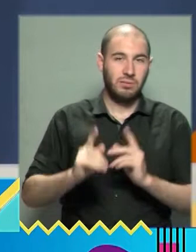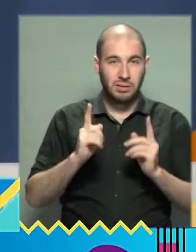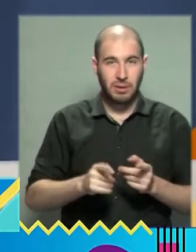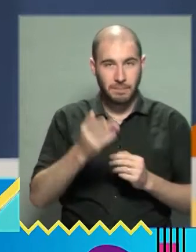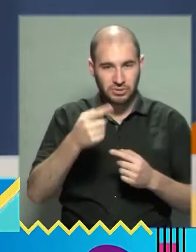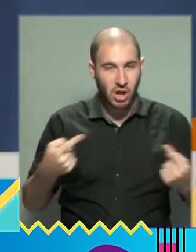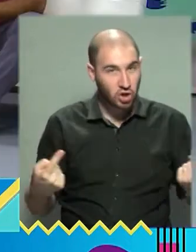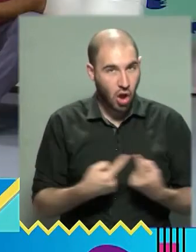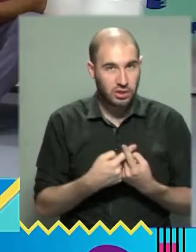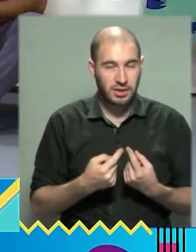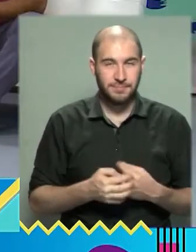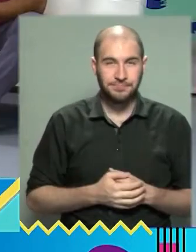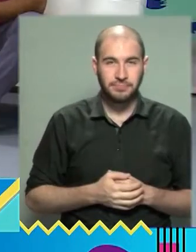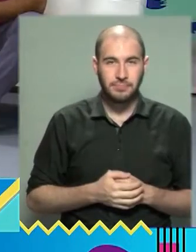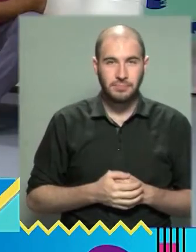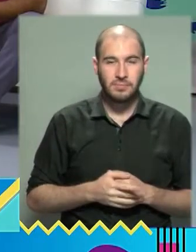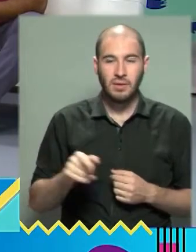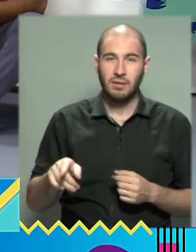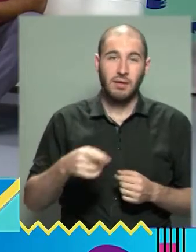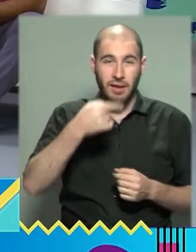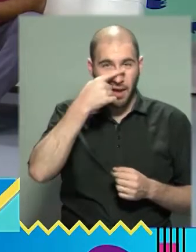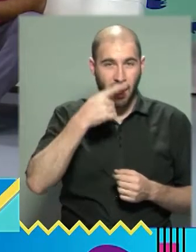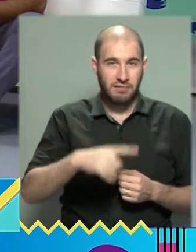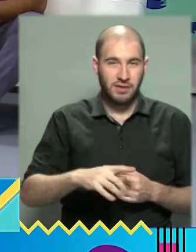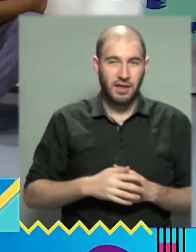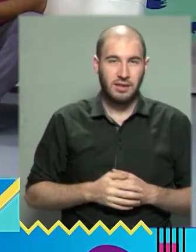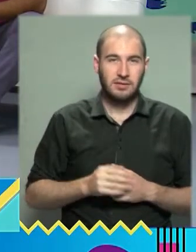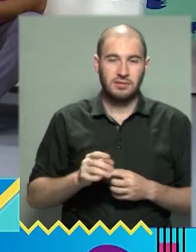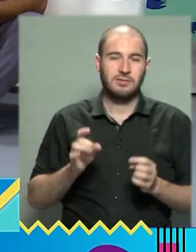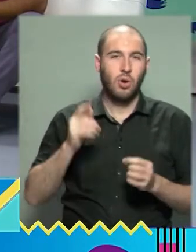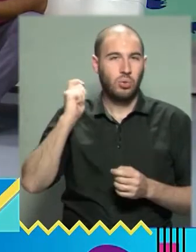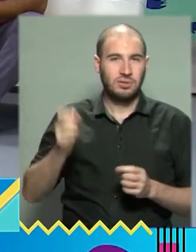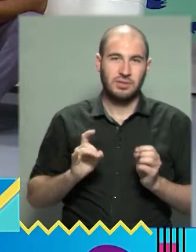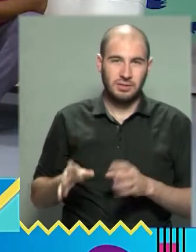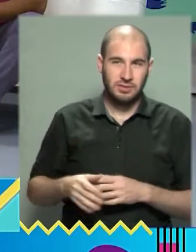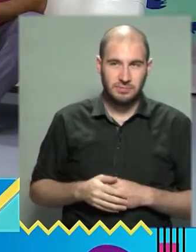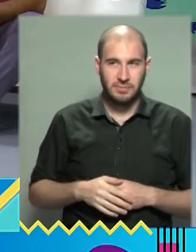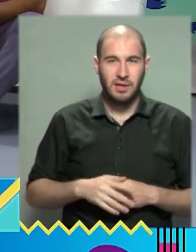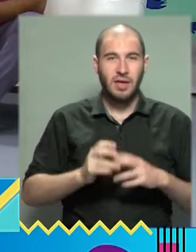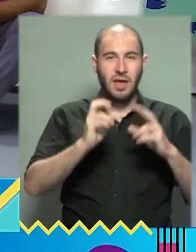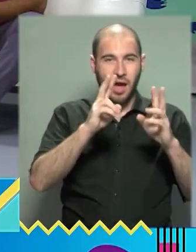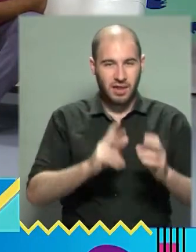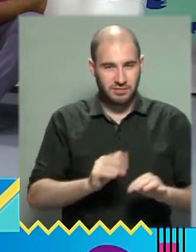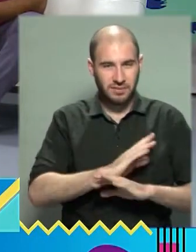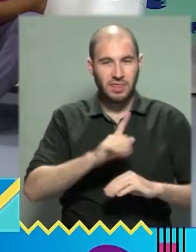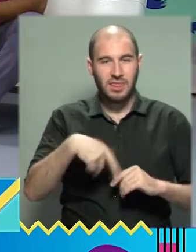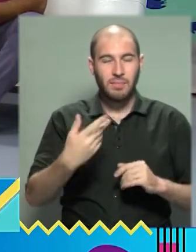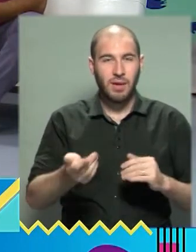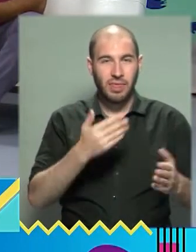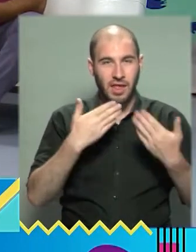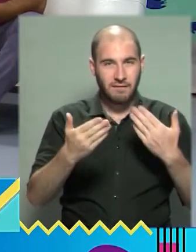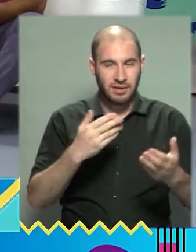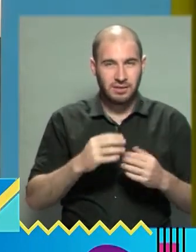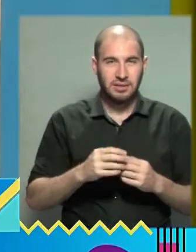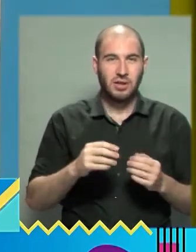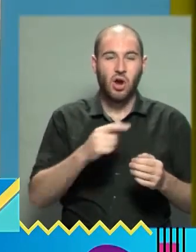quien se le ponga en contra termina siendo blanco de la justicia. Voy a dejar este análisis tuyo también para discutirlo en cuanto también